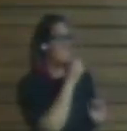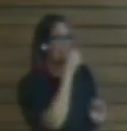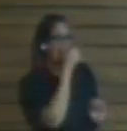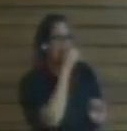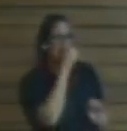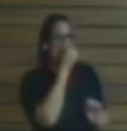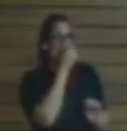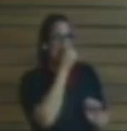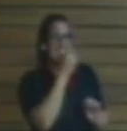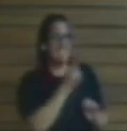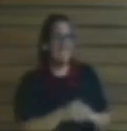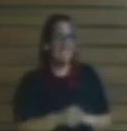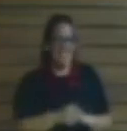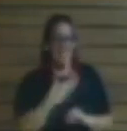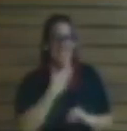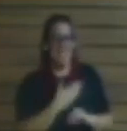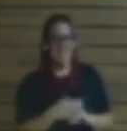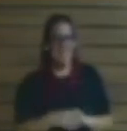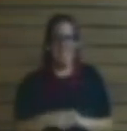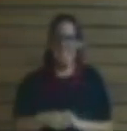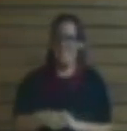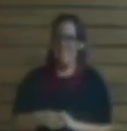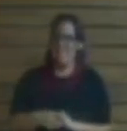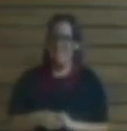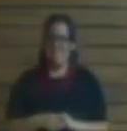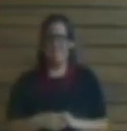Muy, muy agradecido.